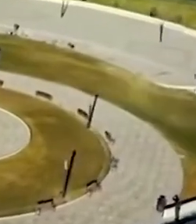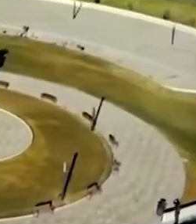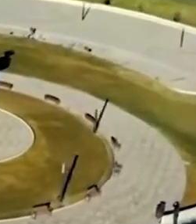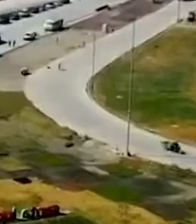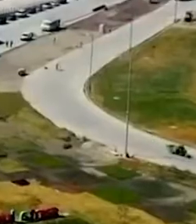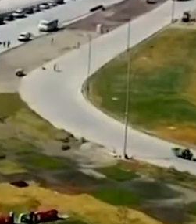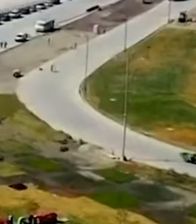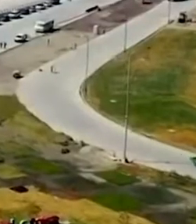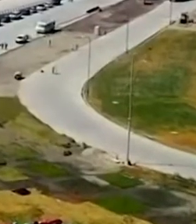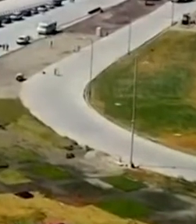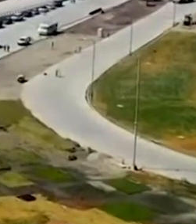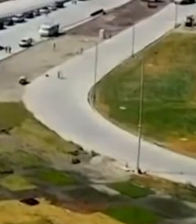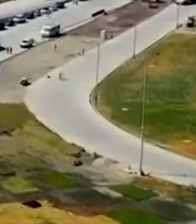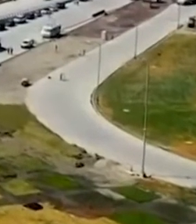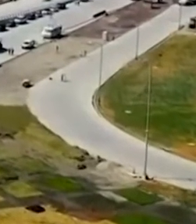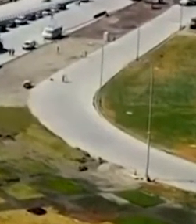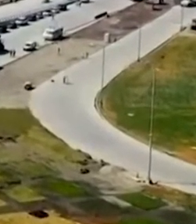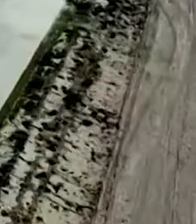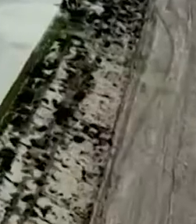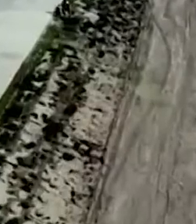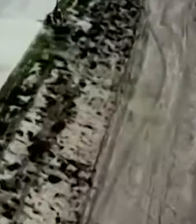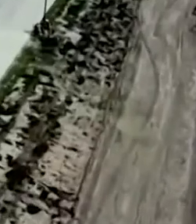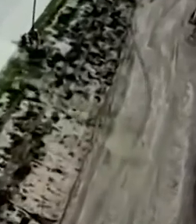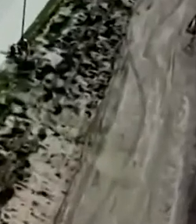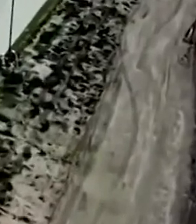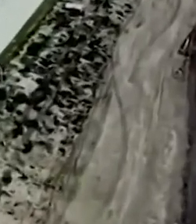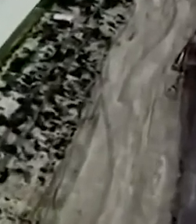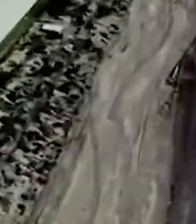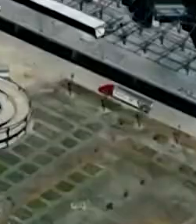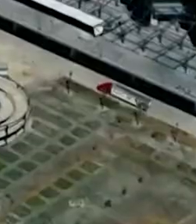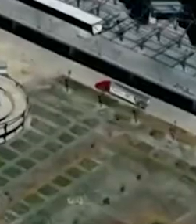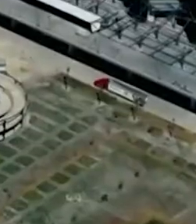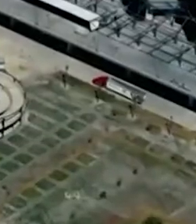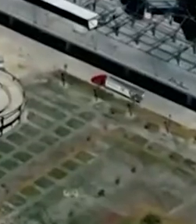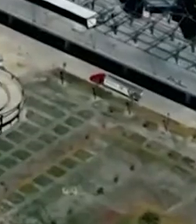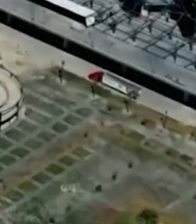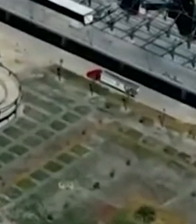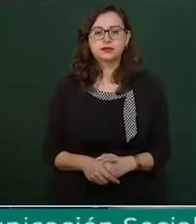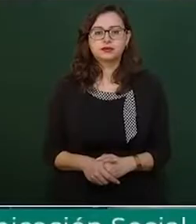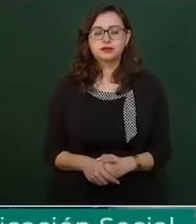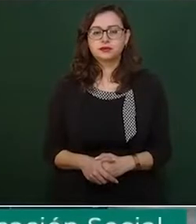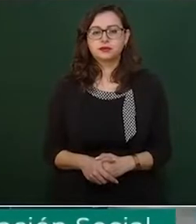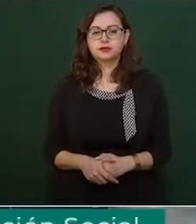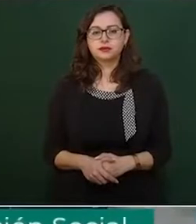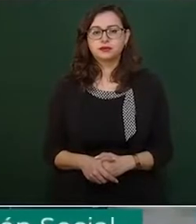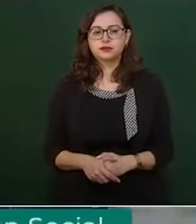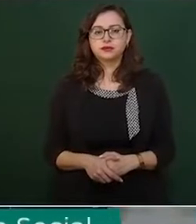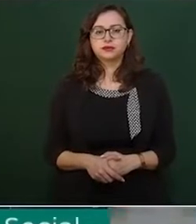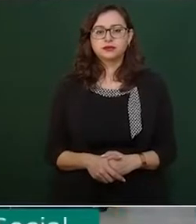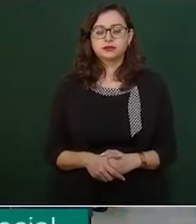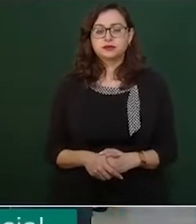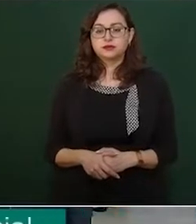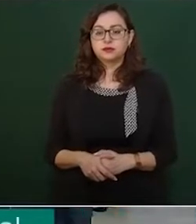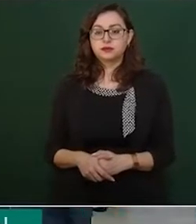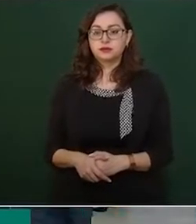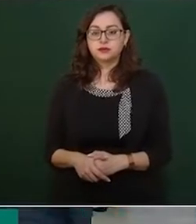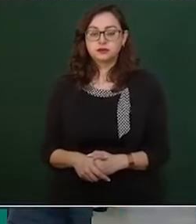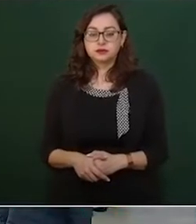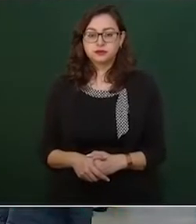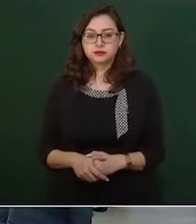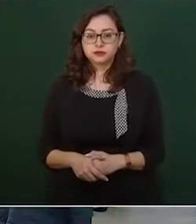poder constatar el día de hoy, y todos los mexicanos. Dice, quiero que nuestro